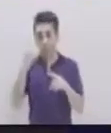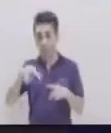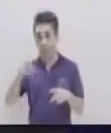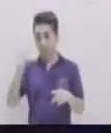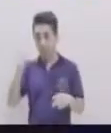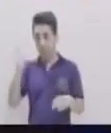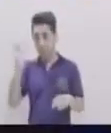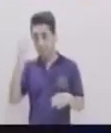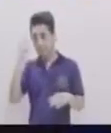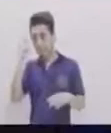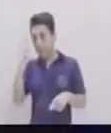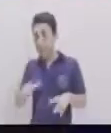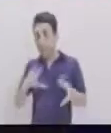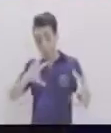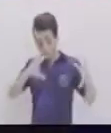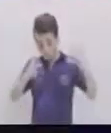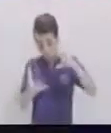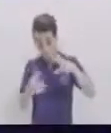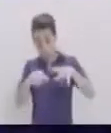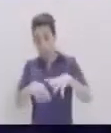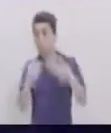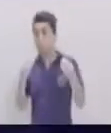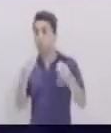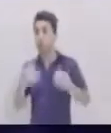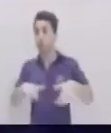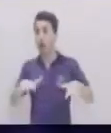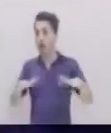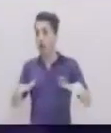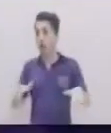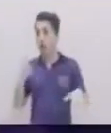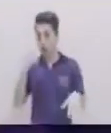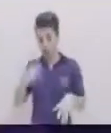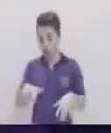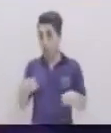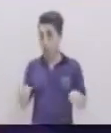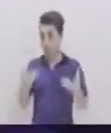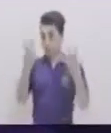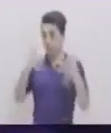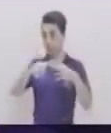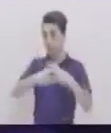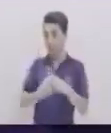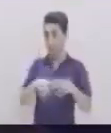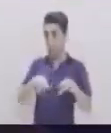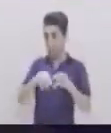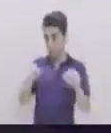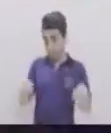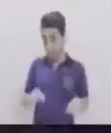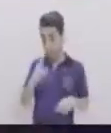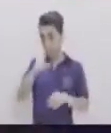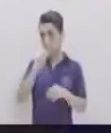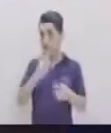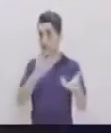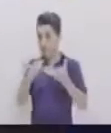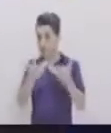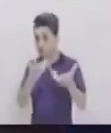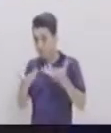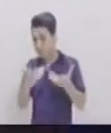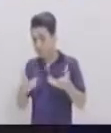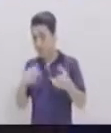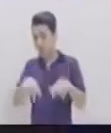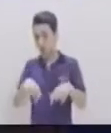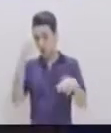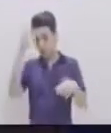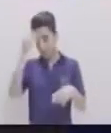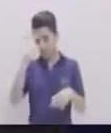agua. Y fue así como se creó la tierra. Espero que puedan compartir lo aprendido el día de hoy con su familia y con sus